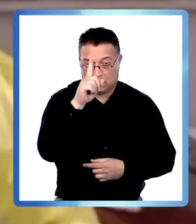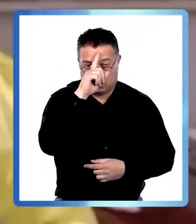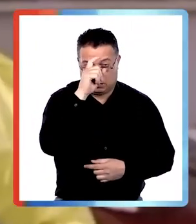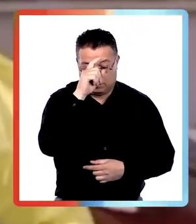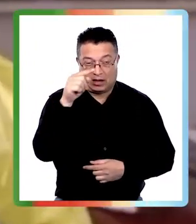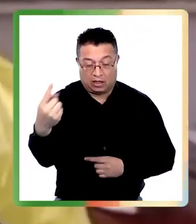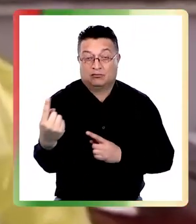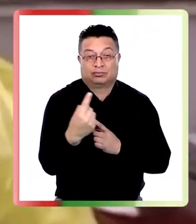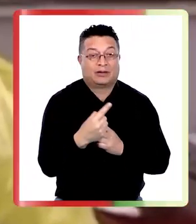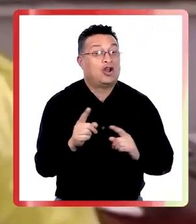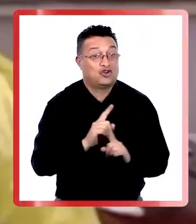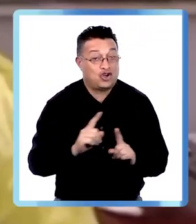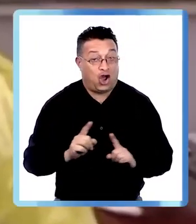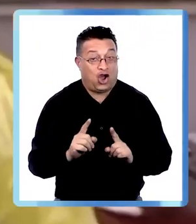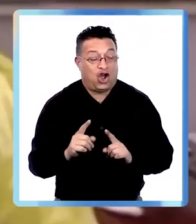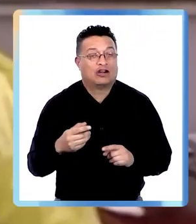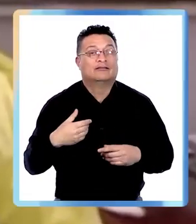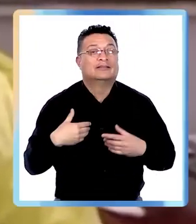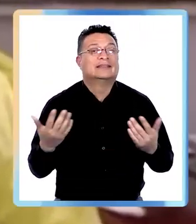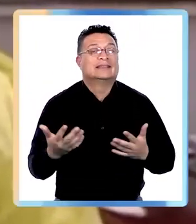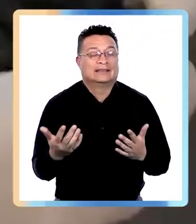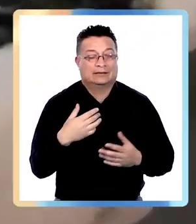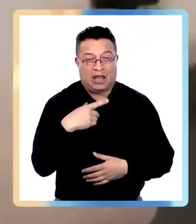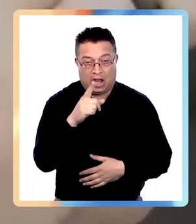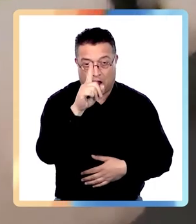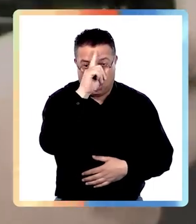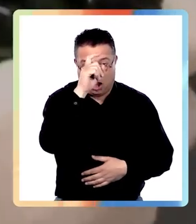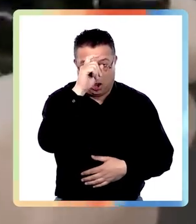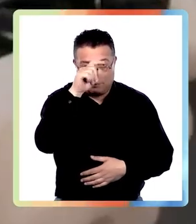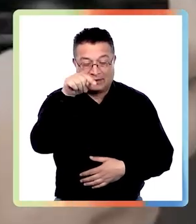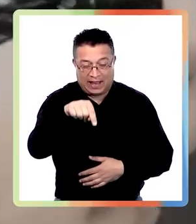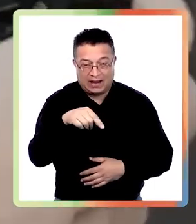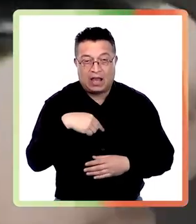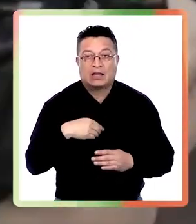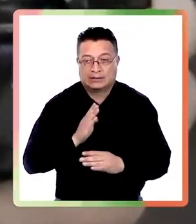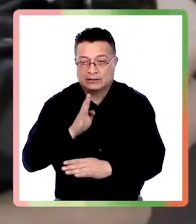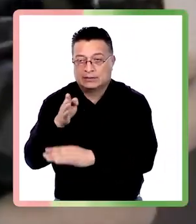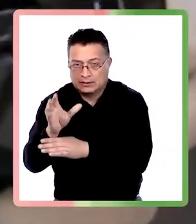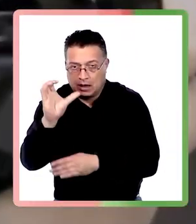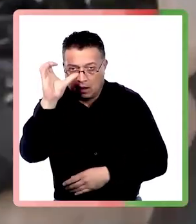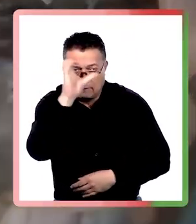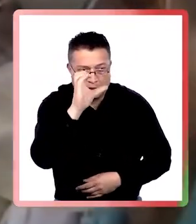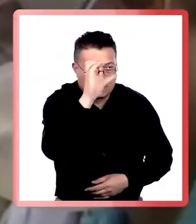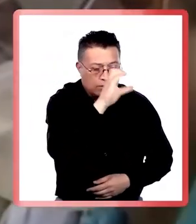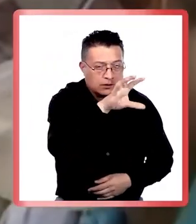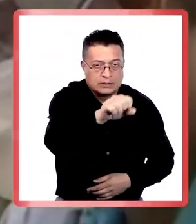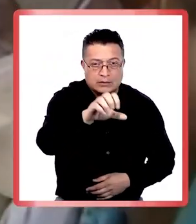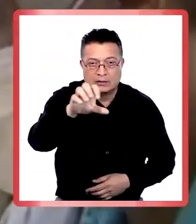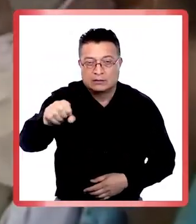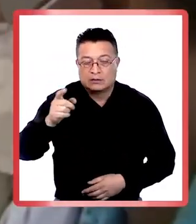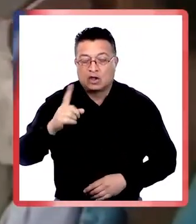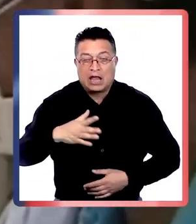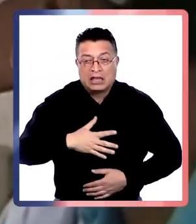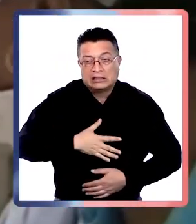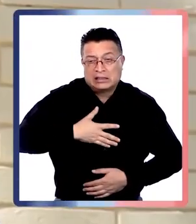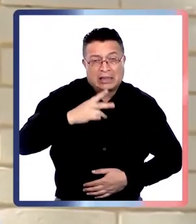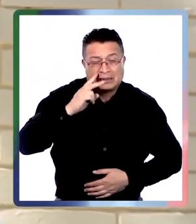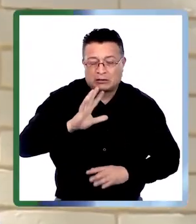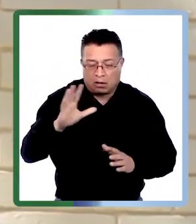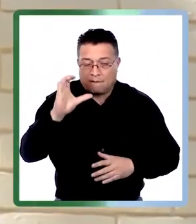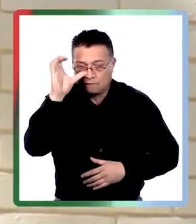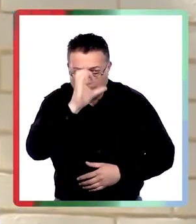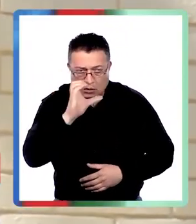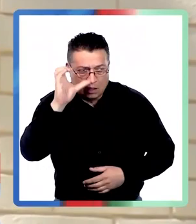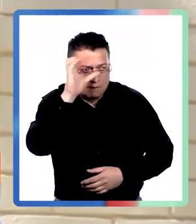consultorio, sino que el hospital, el consultorio, salga a buscar a la gente, no necesariamente con síntomas, ir a buscar